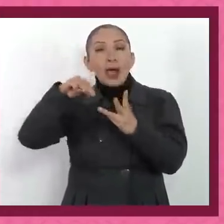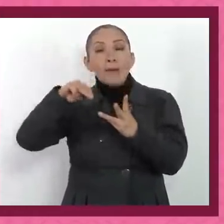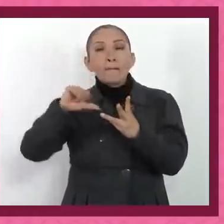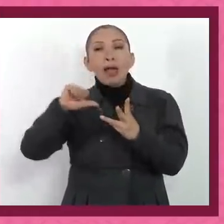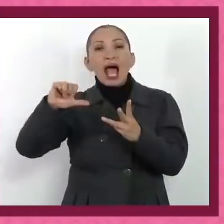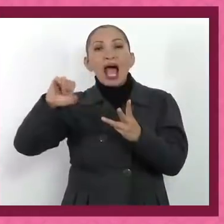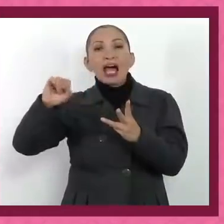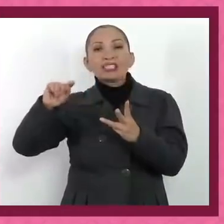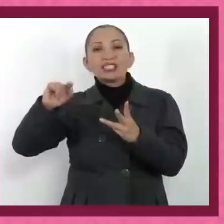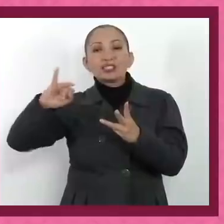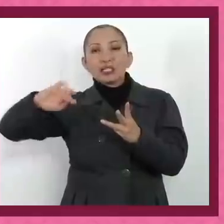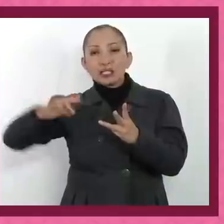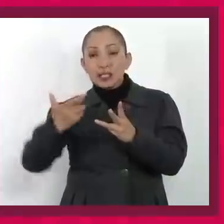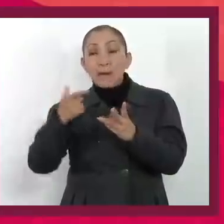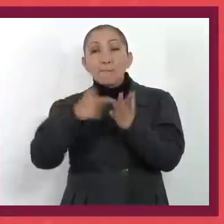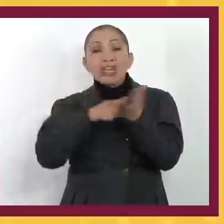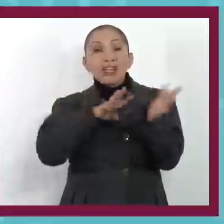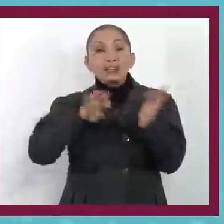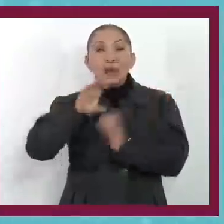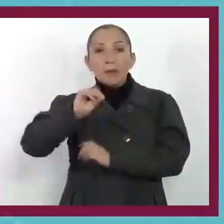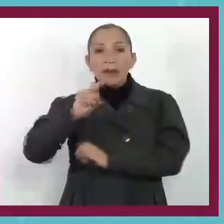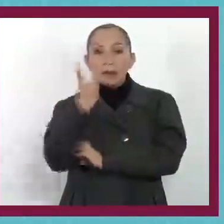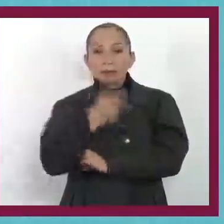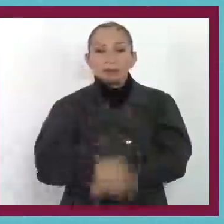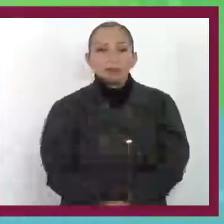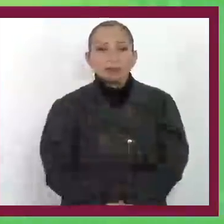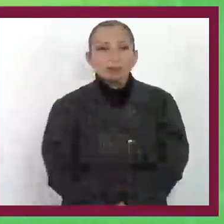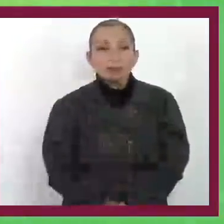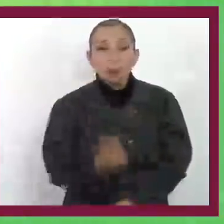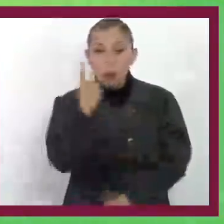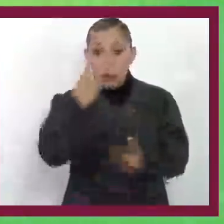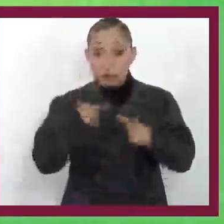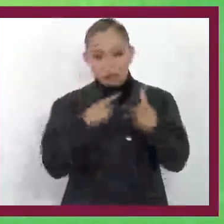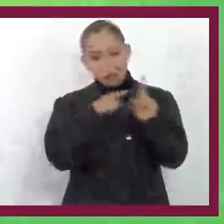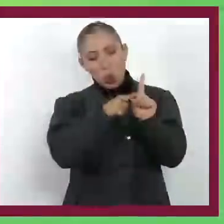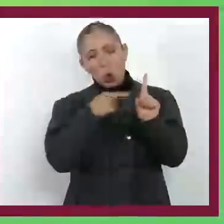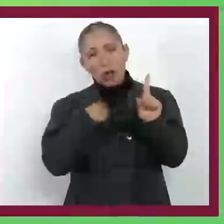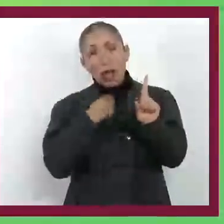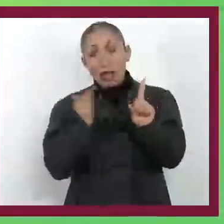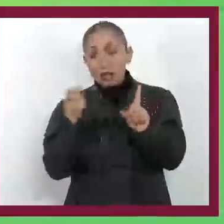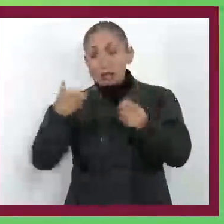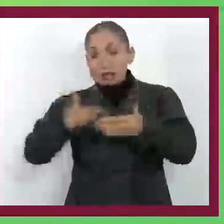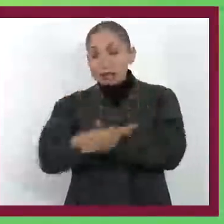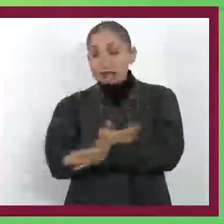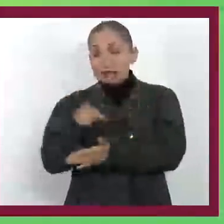Maastricht, de 1992. Toda persona que tenga la